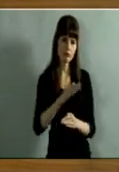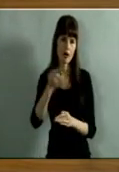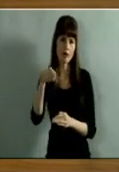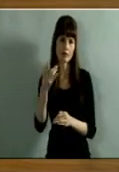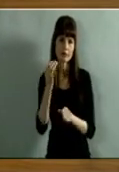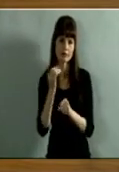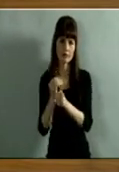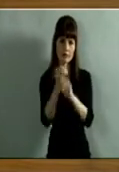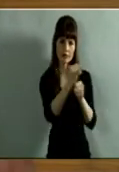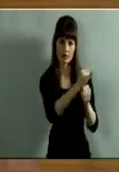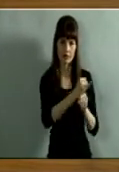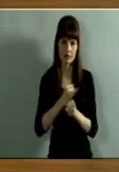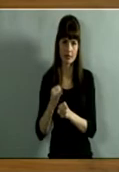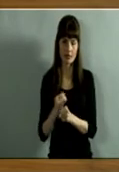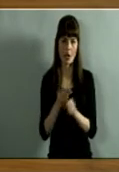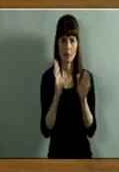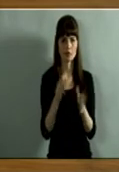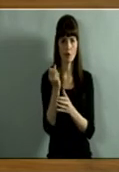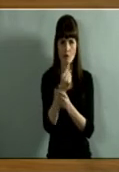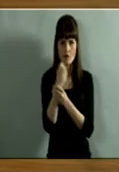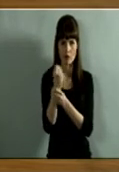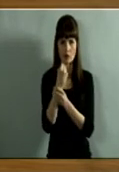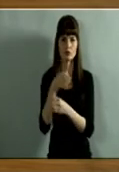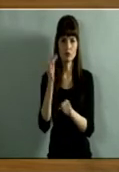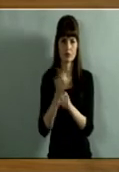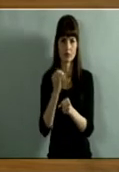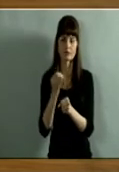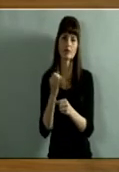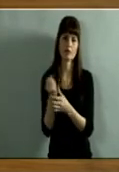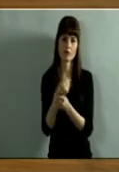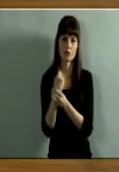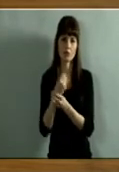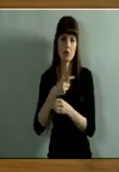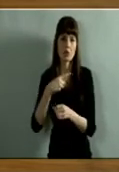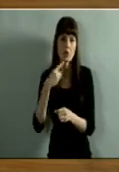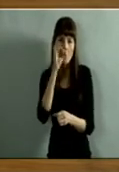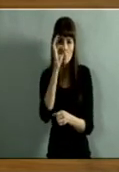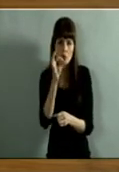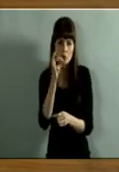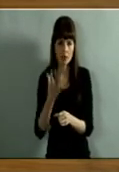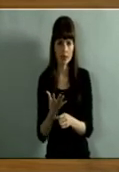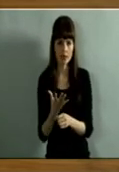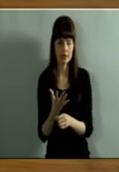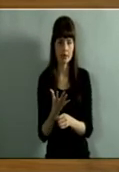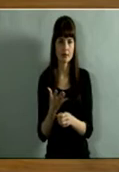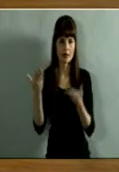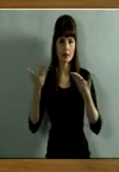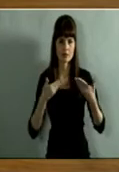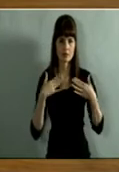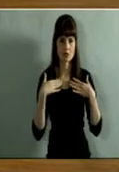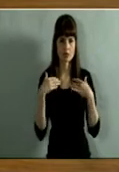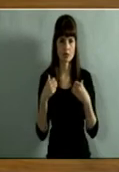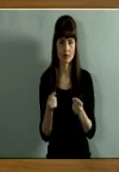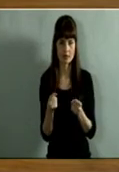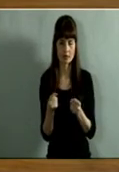evangelistas nombrados, de pastores, iglesias y nunca tuve esa sanación. Hasta que un día llegué acá